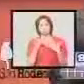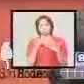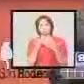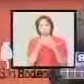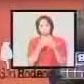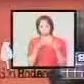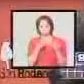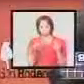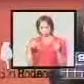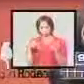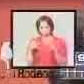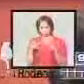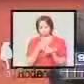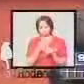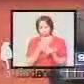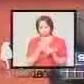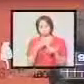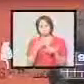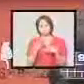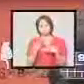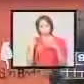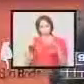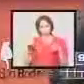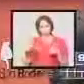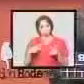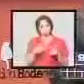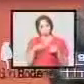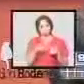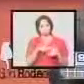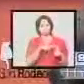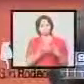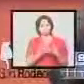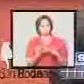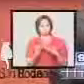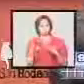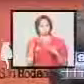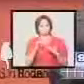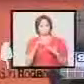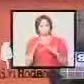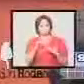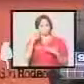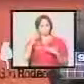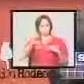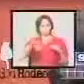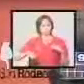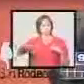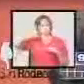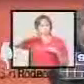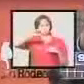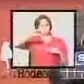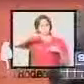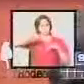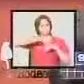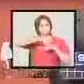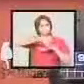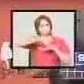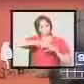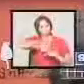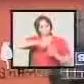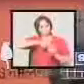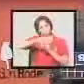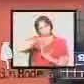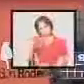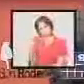de las personas y con el líquido que tengan las personas, un porcentaje máximo sea destinado a poder pagar el crédito,